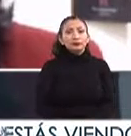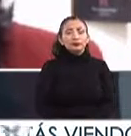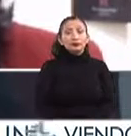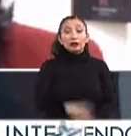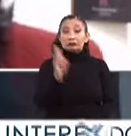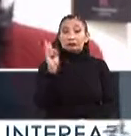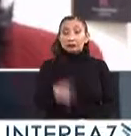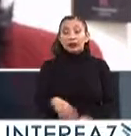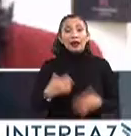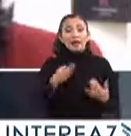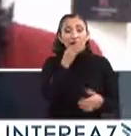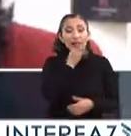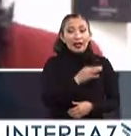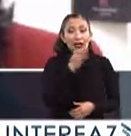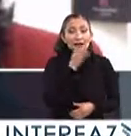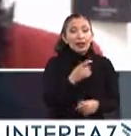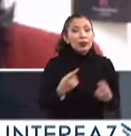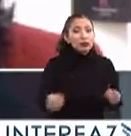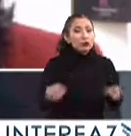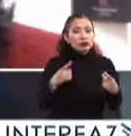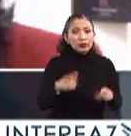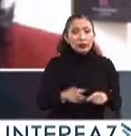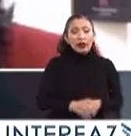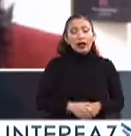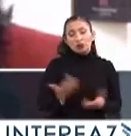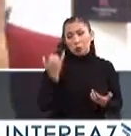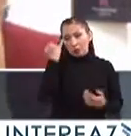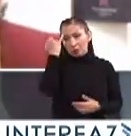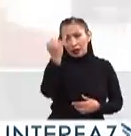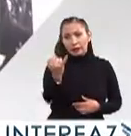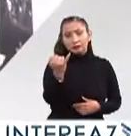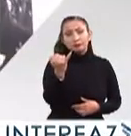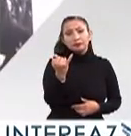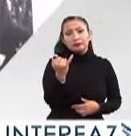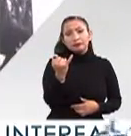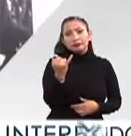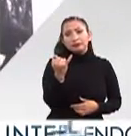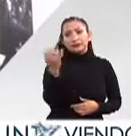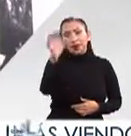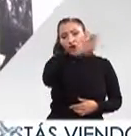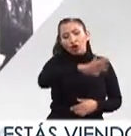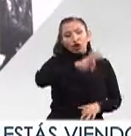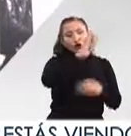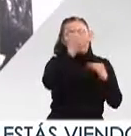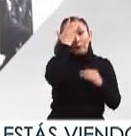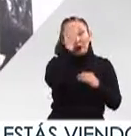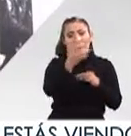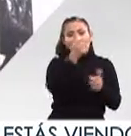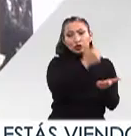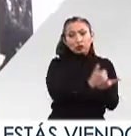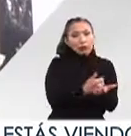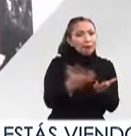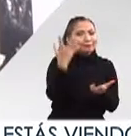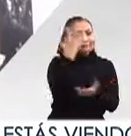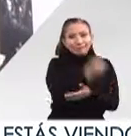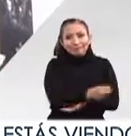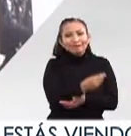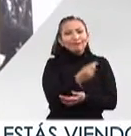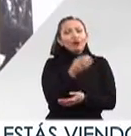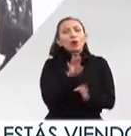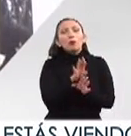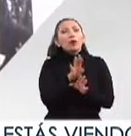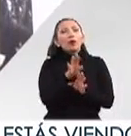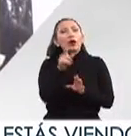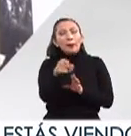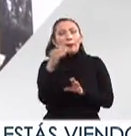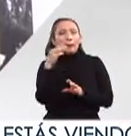una verdadera fiesta musical y me imagino que pues eso todo lo hace mágico en una ciudad tan bonita, tan hermosa como